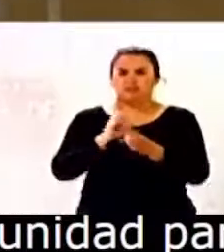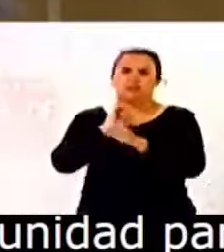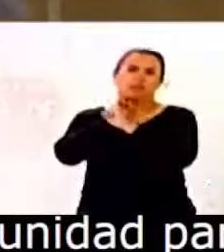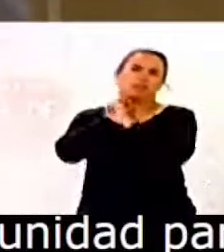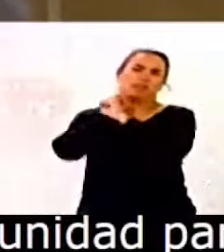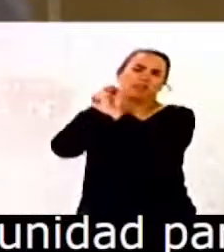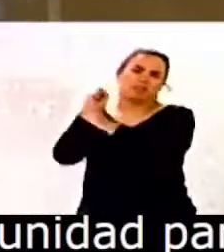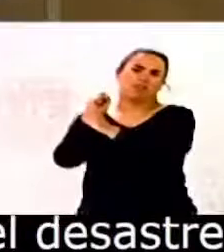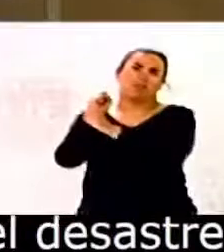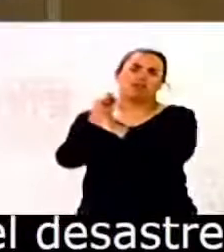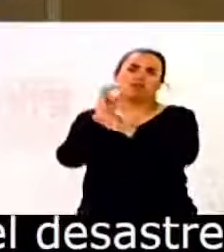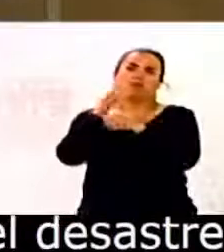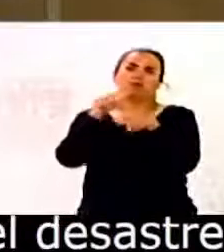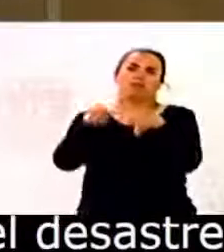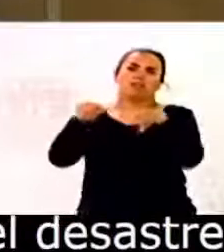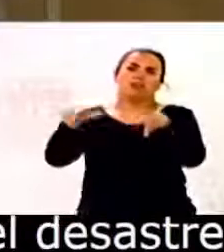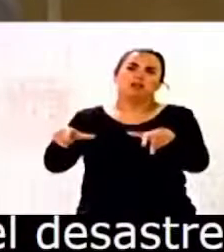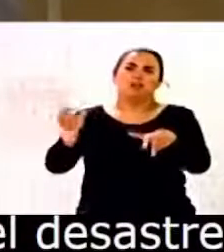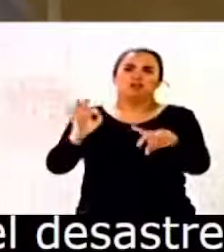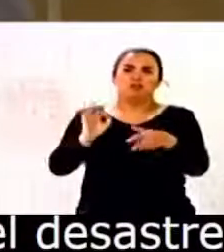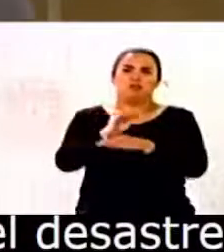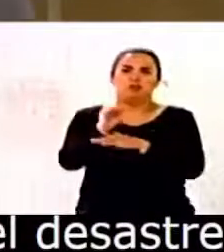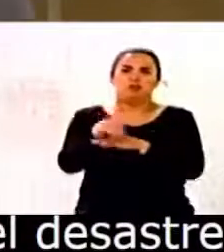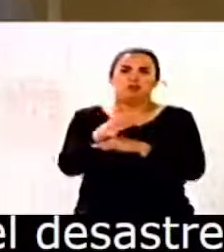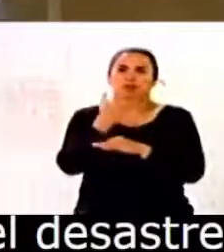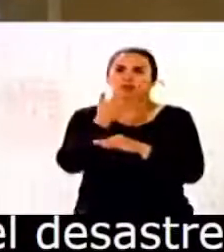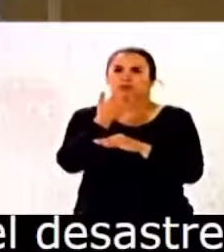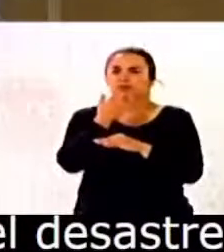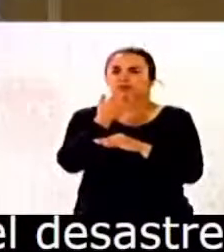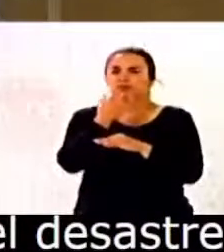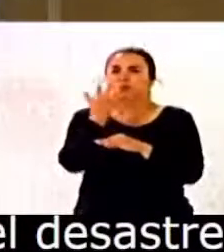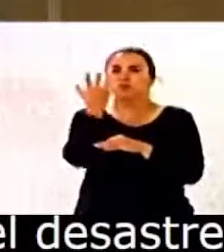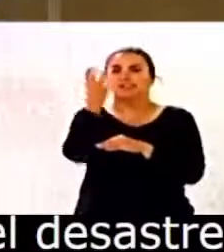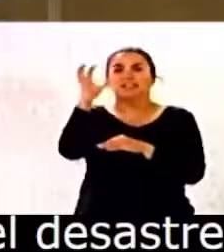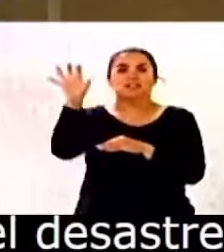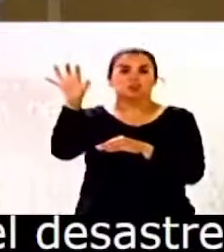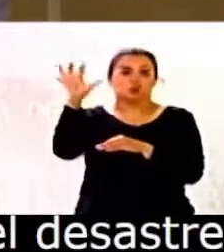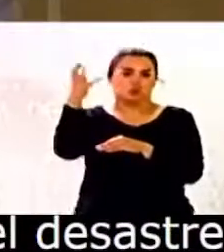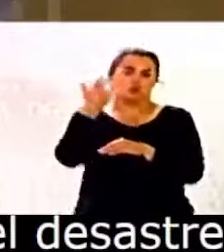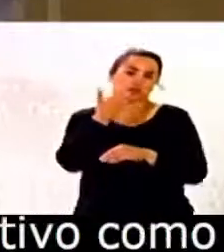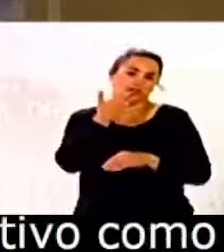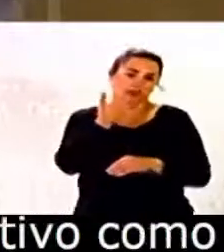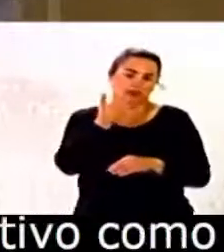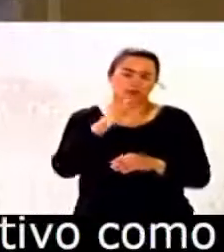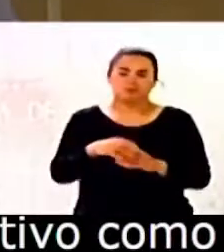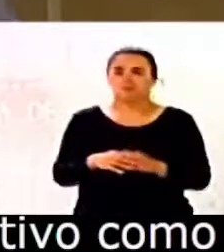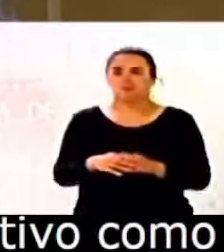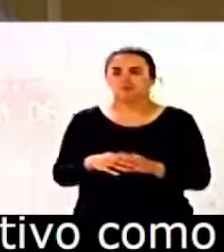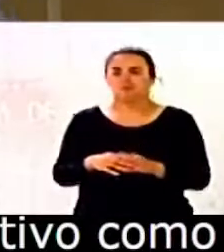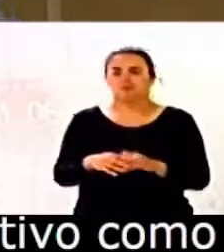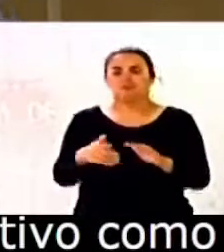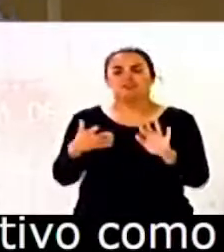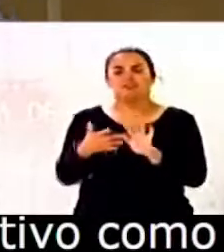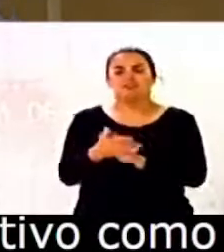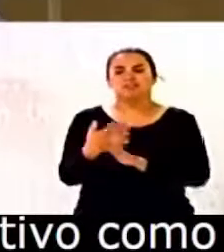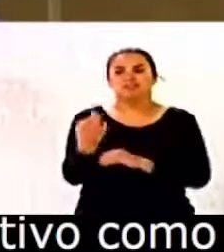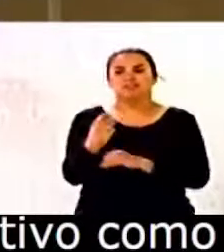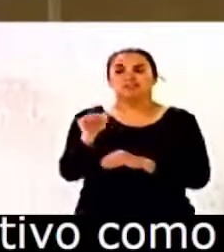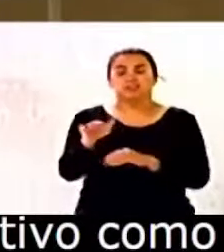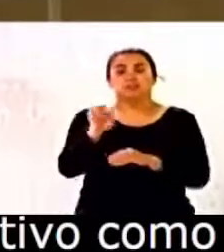teníamos de un sector o de un cultivo como era el girasol, por poner un ejemplo, puede significar que